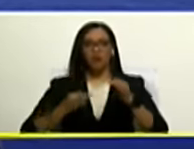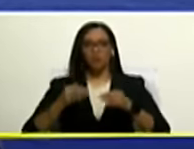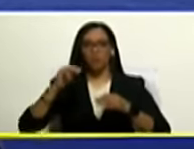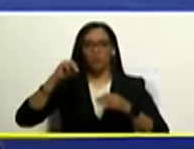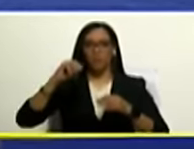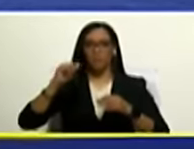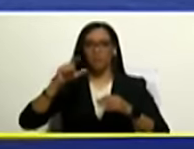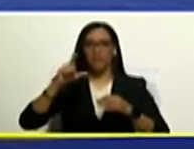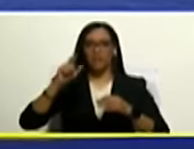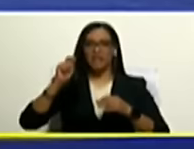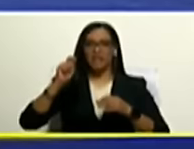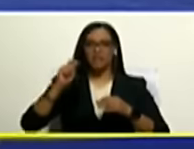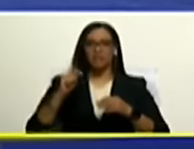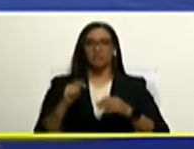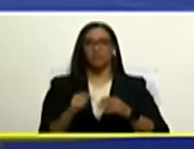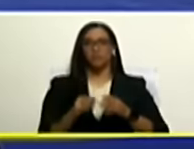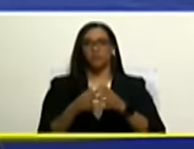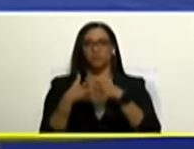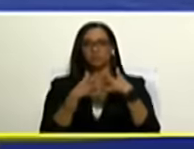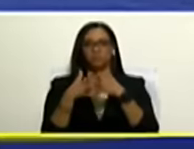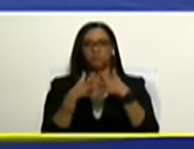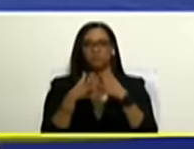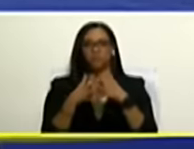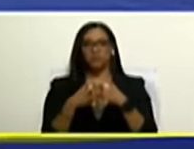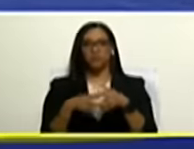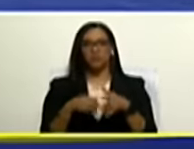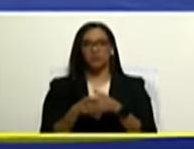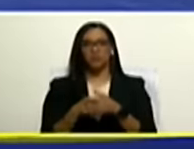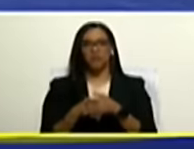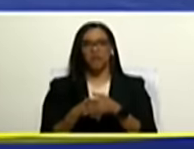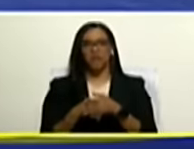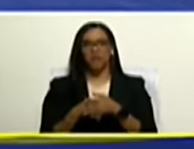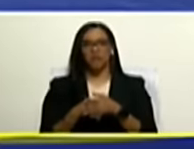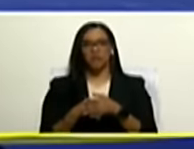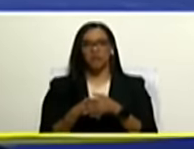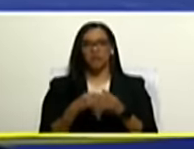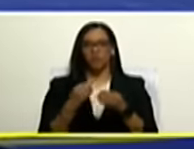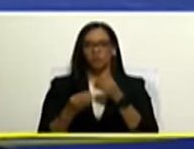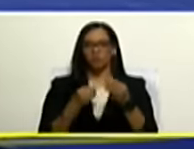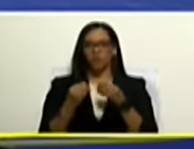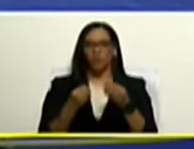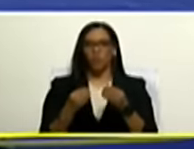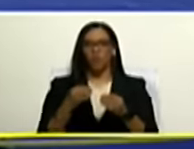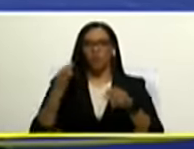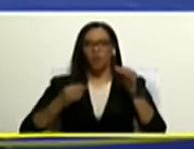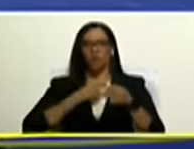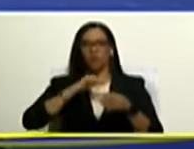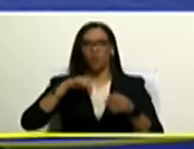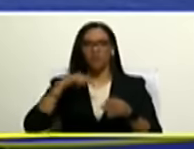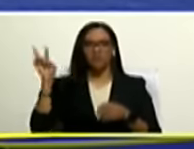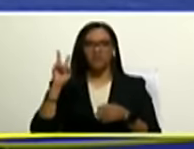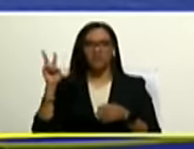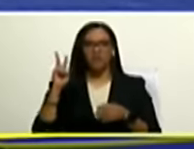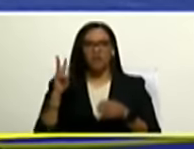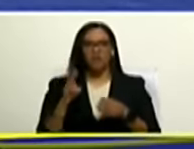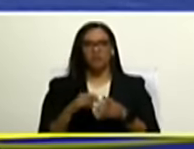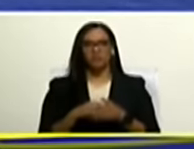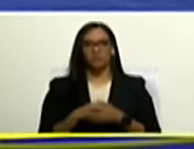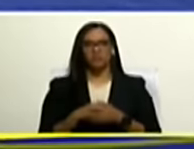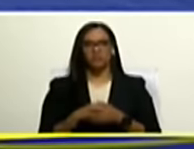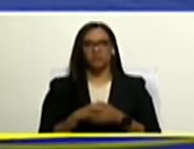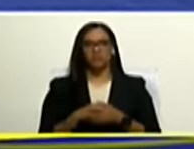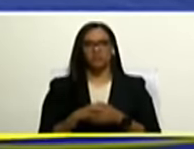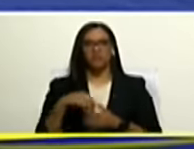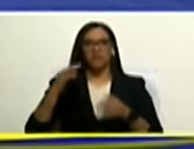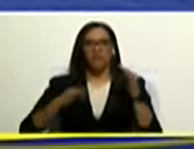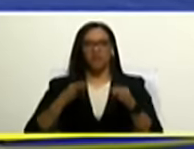Prevost, un gringo, que los gringos nos pusieron como abogado nuestro de Venezuela. Qué